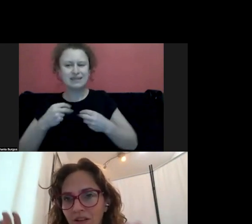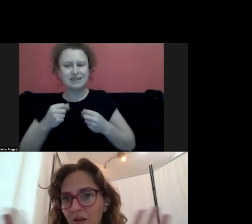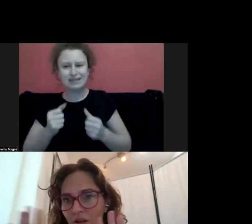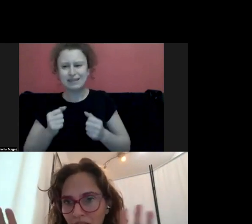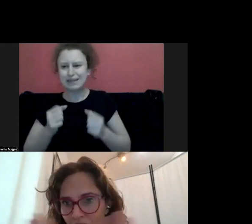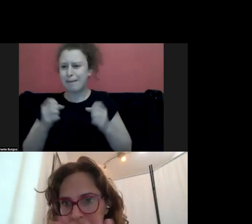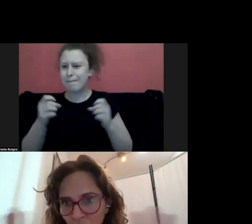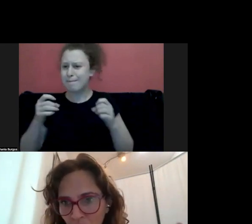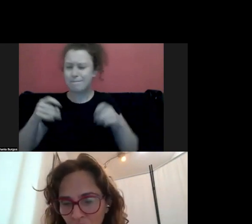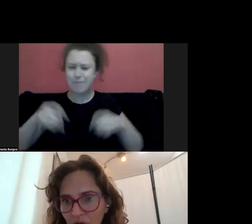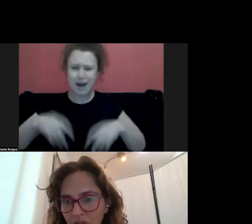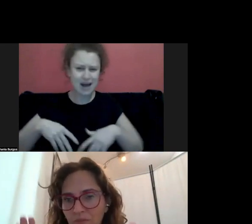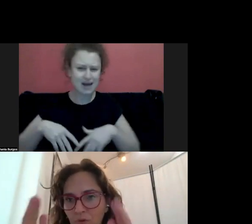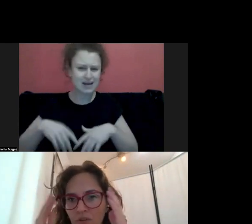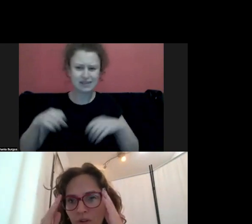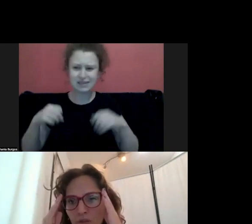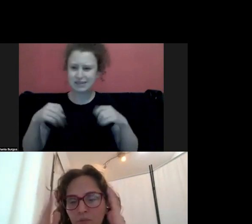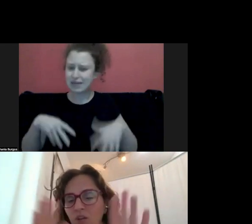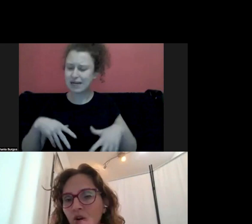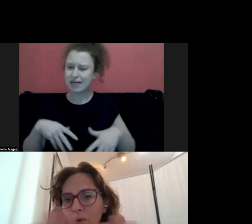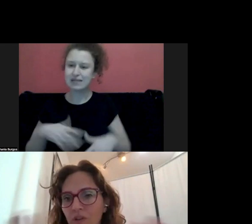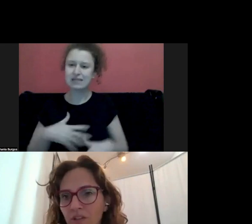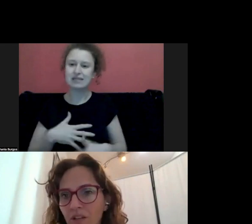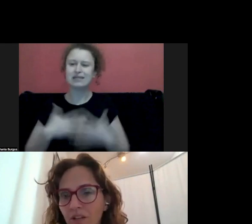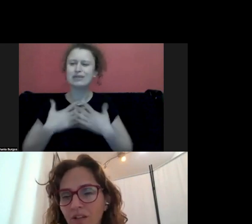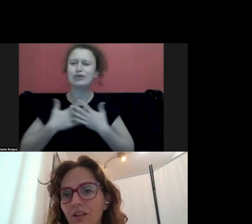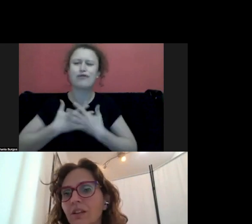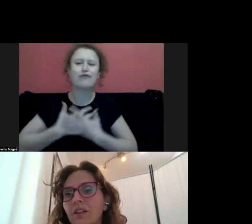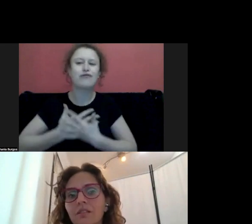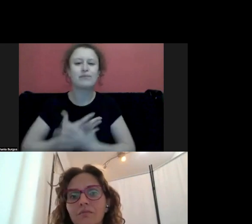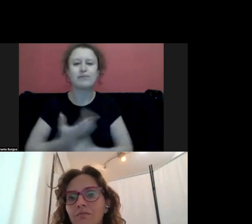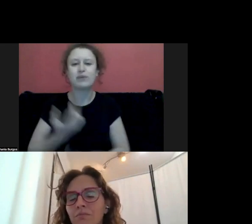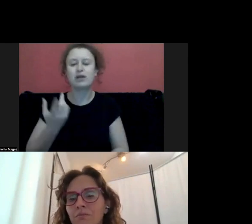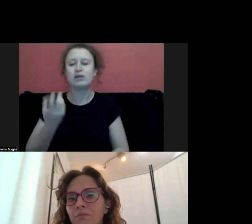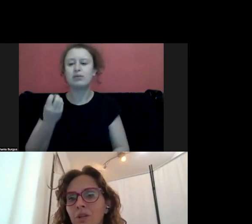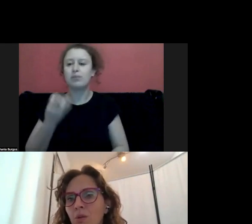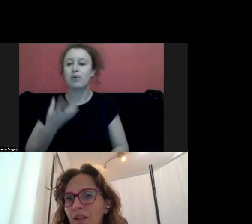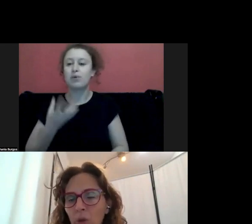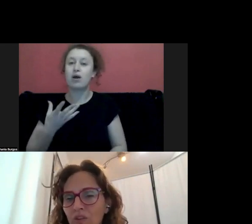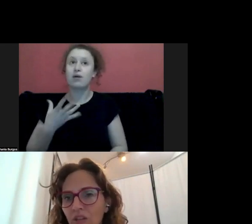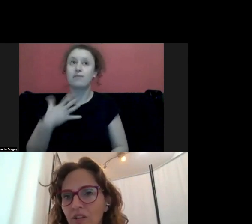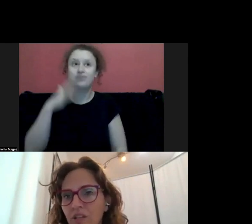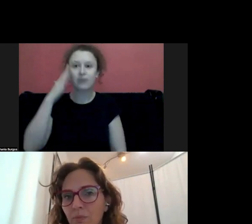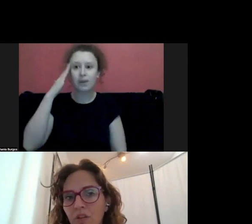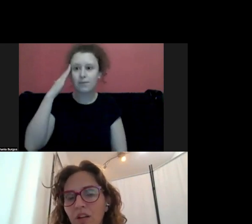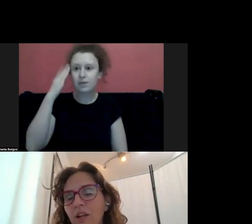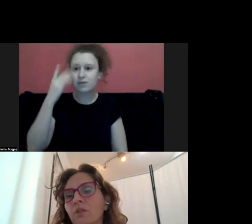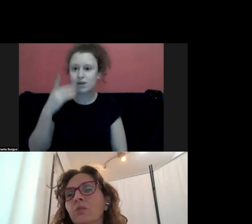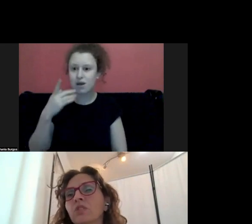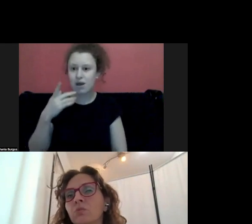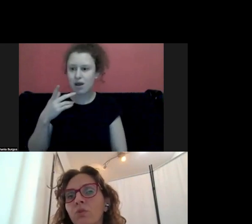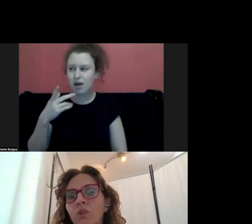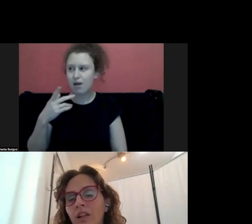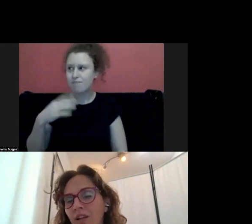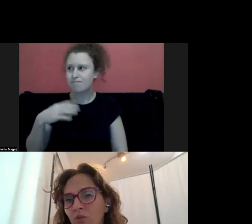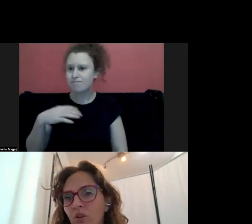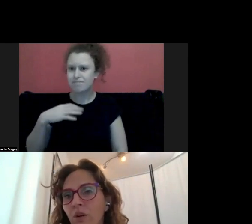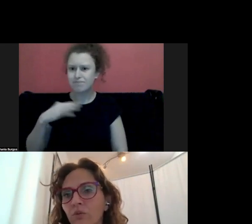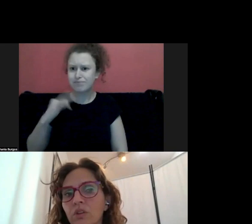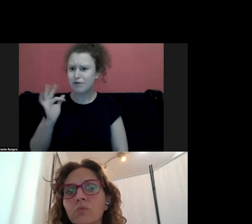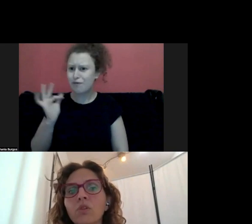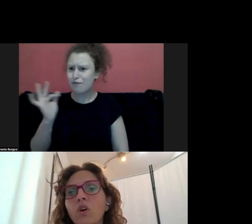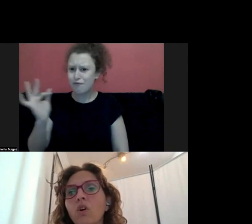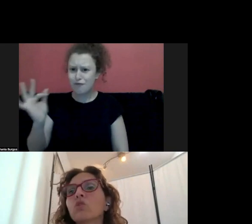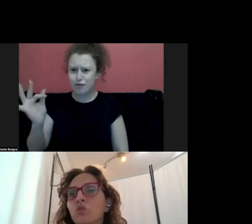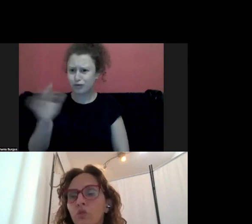ser. Era como, no, no, es imposible, ¿no? Mi hijo no es así, mi vida no va a ser así, porque claro, el diagnóstico